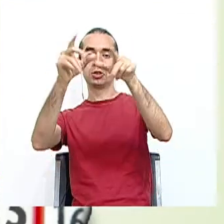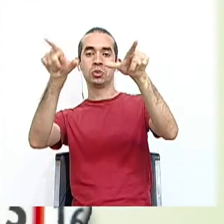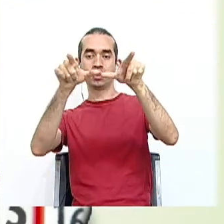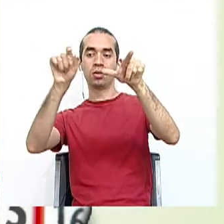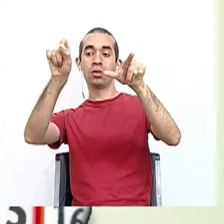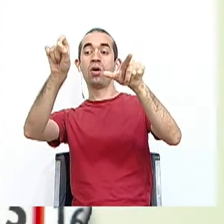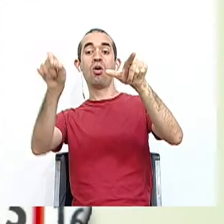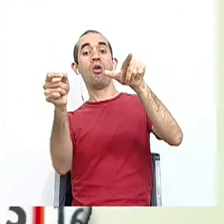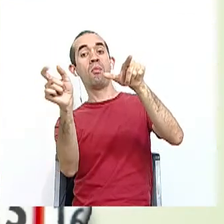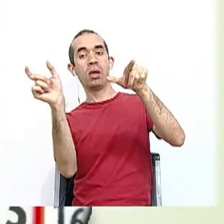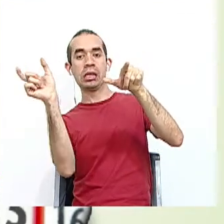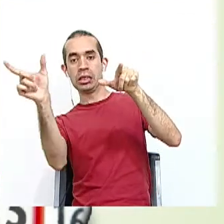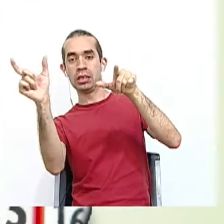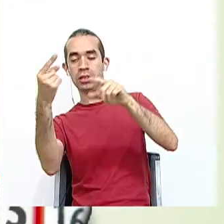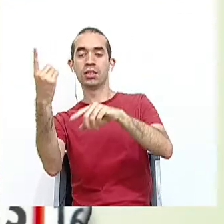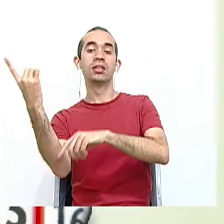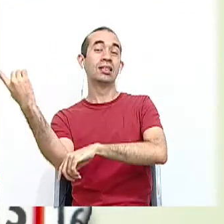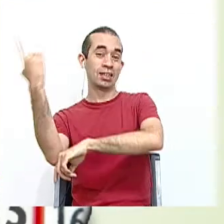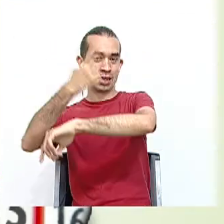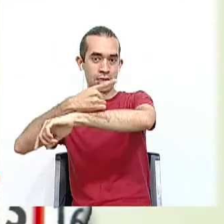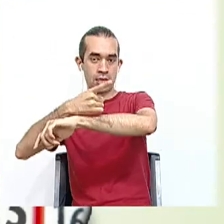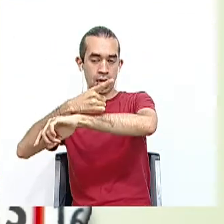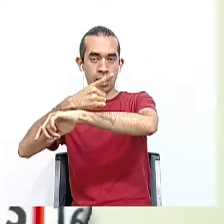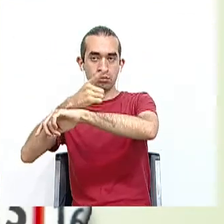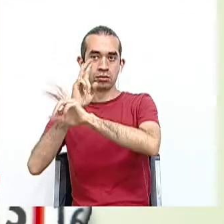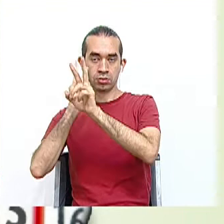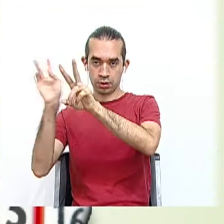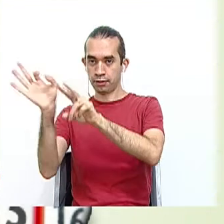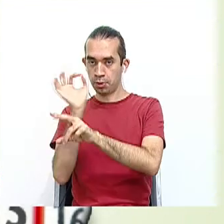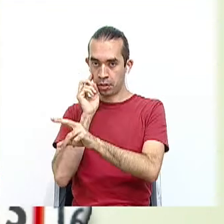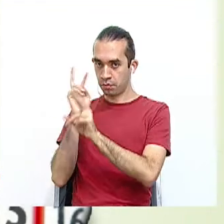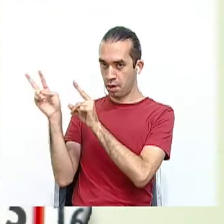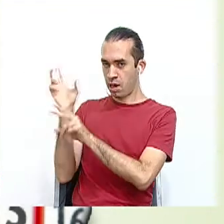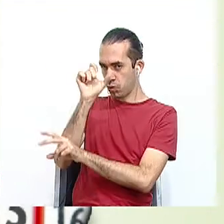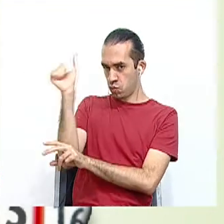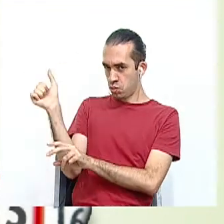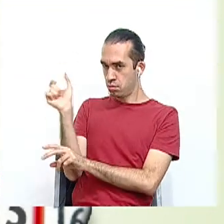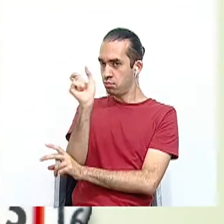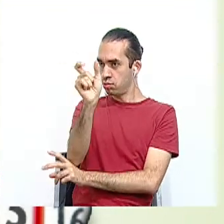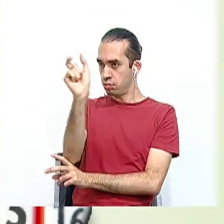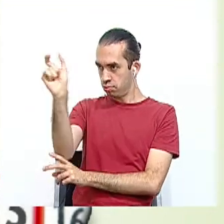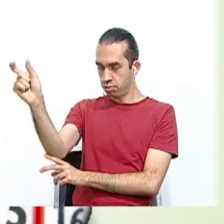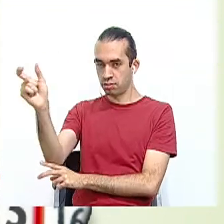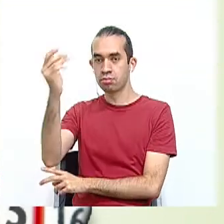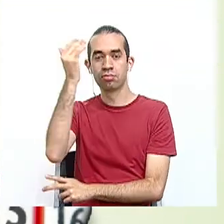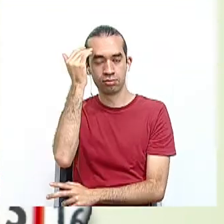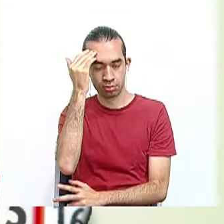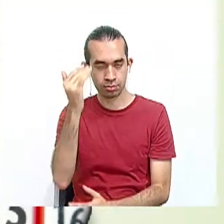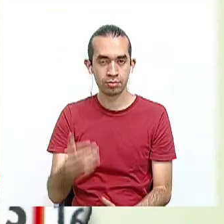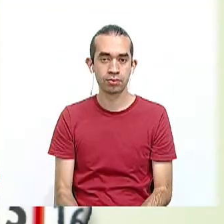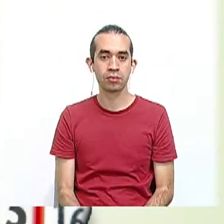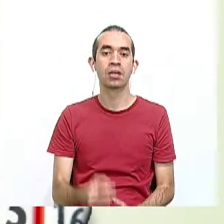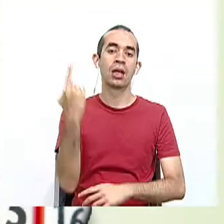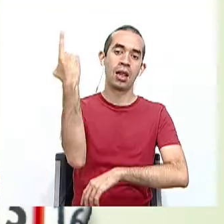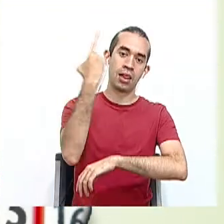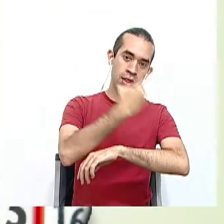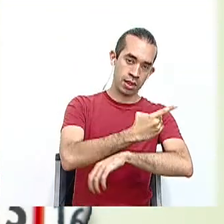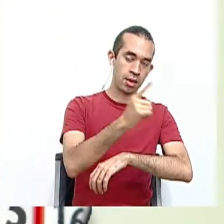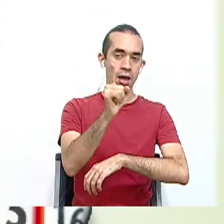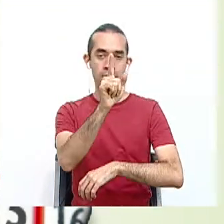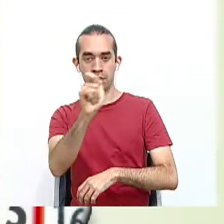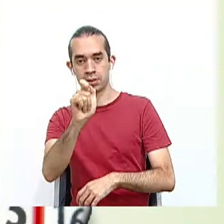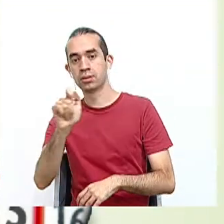coma y la fecha tal y como lo vemos en la presentación. Ya saben, día,